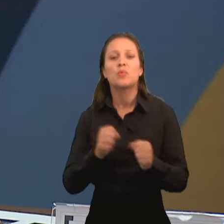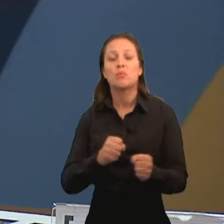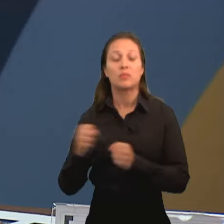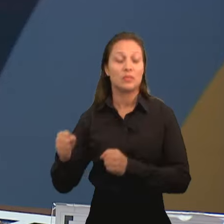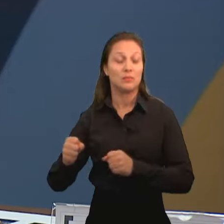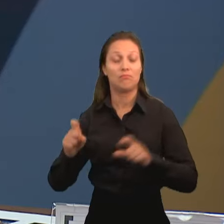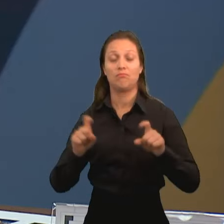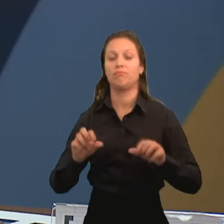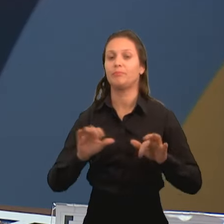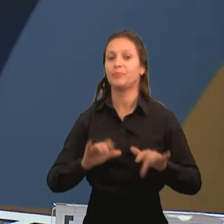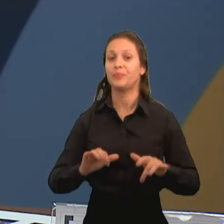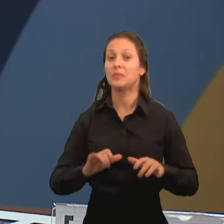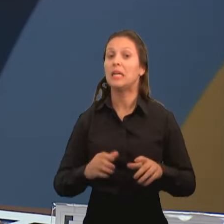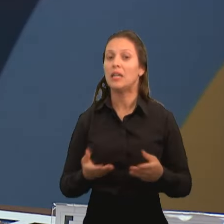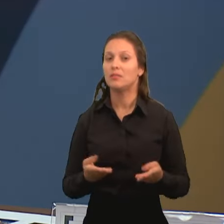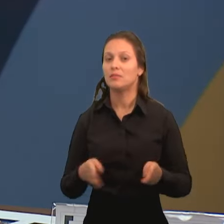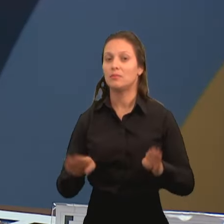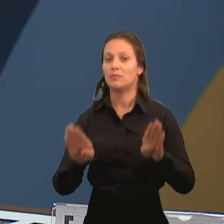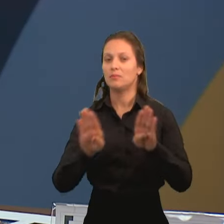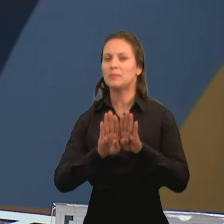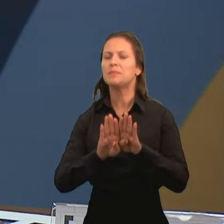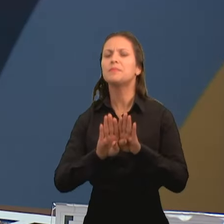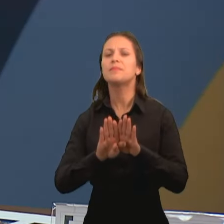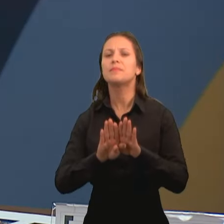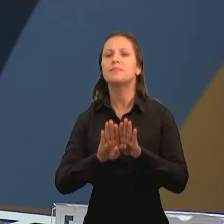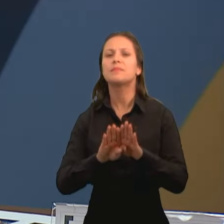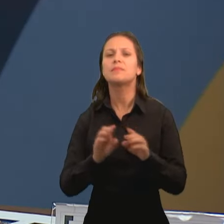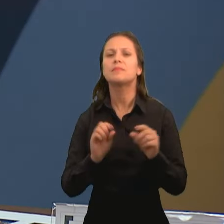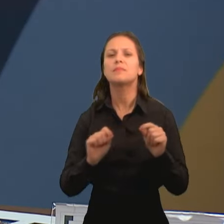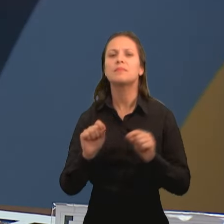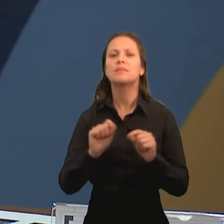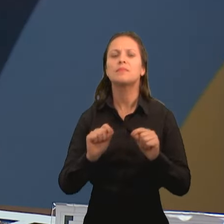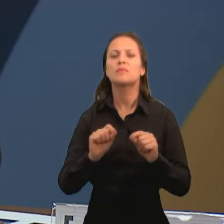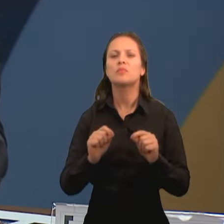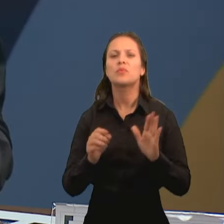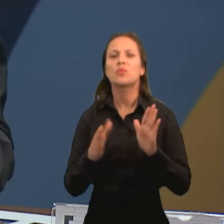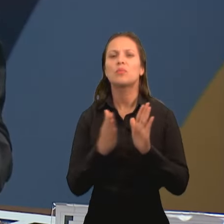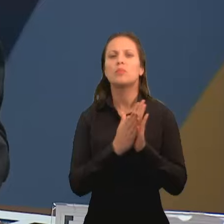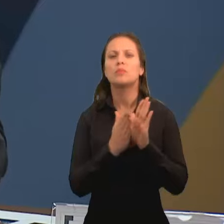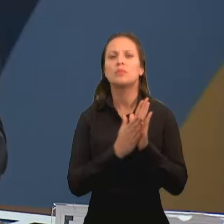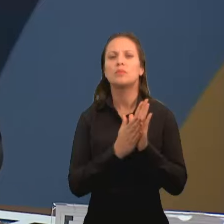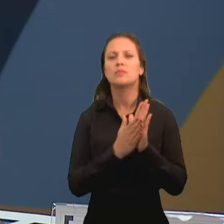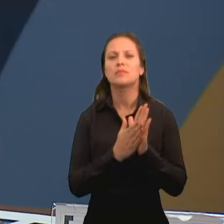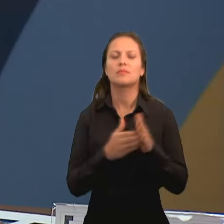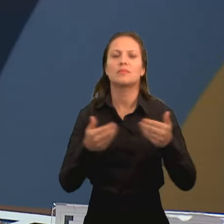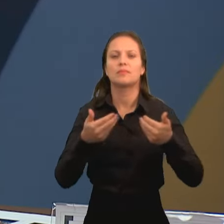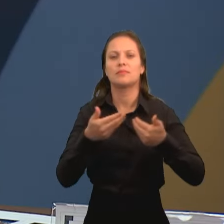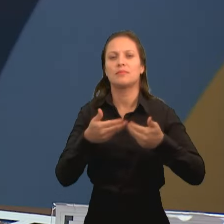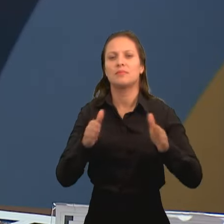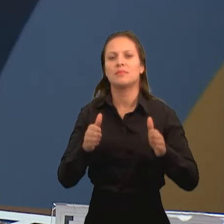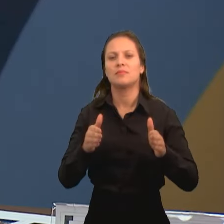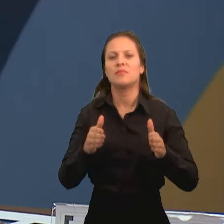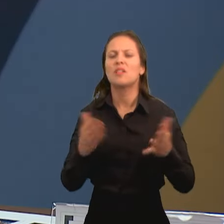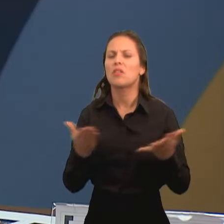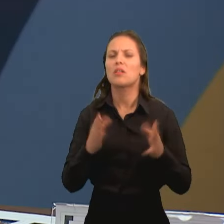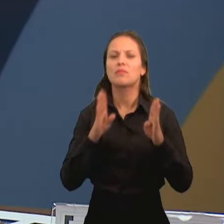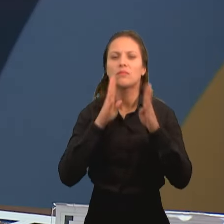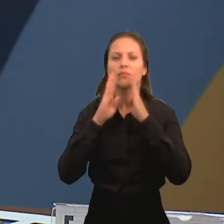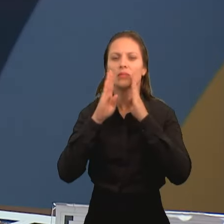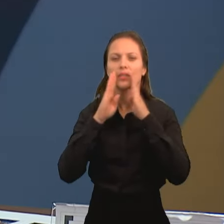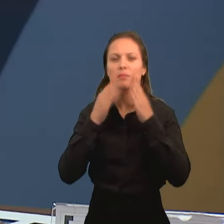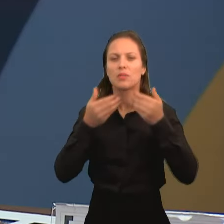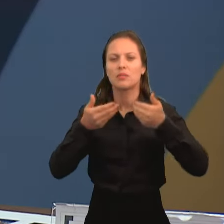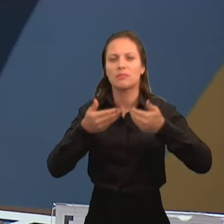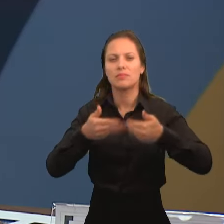Gemini, el poder de la computación es muy grande. Tenemos una referencia que es un modelo que se hizo basado en el